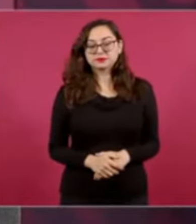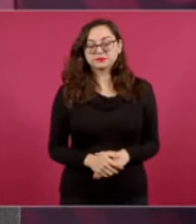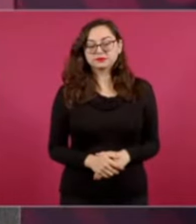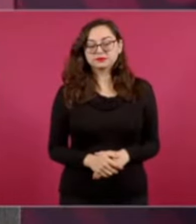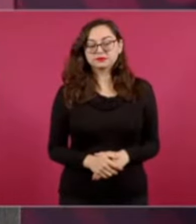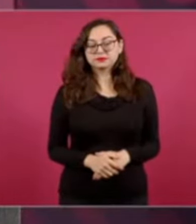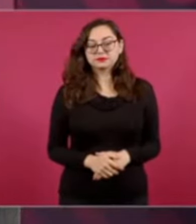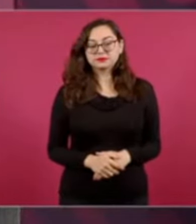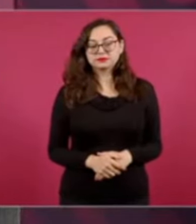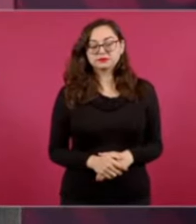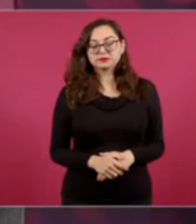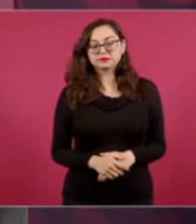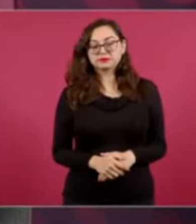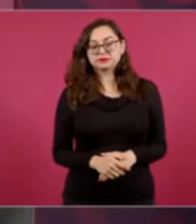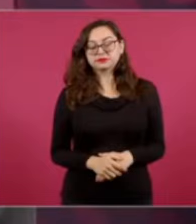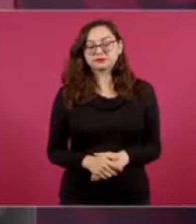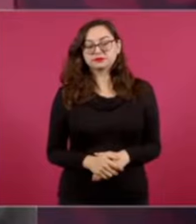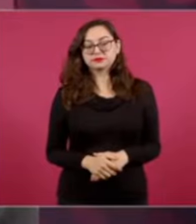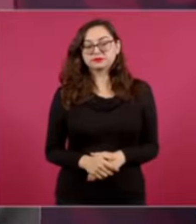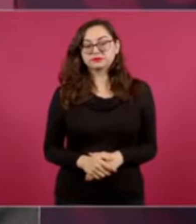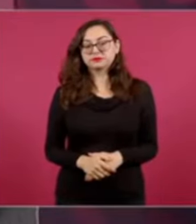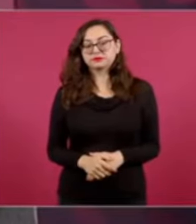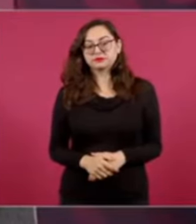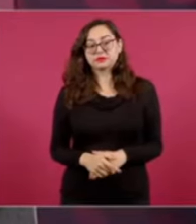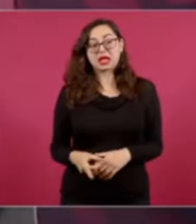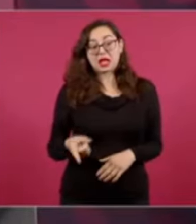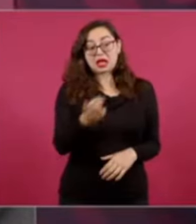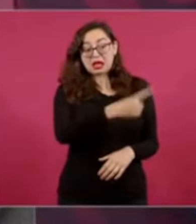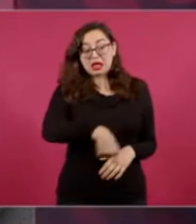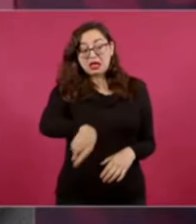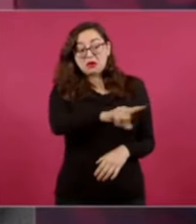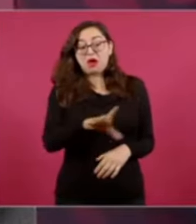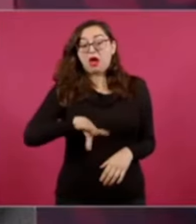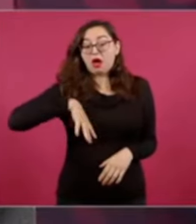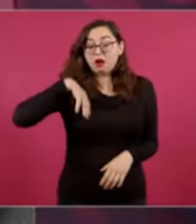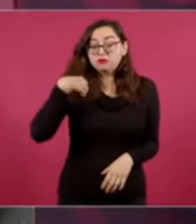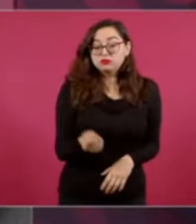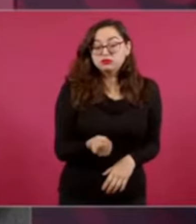Porque eso siempre trae un efecto de boomerang.